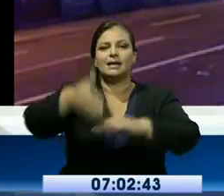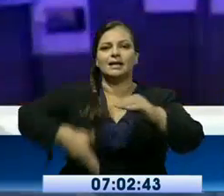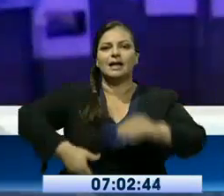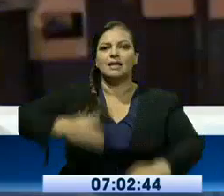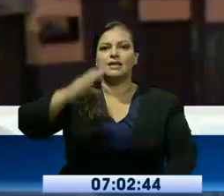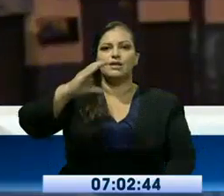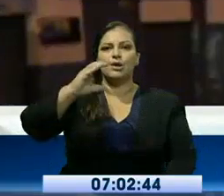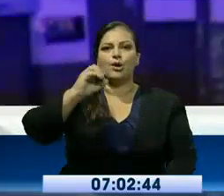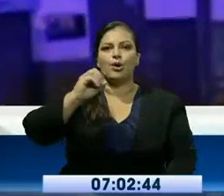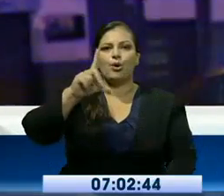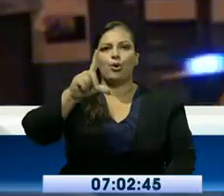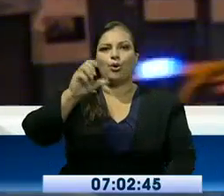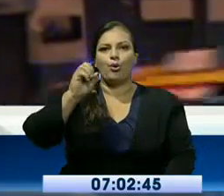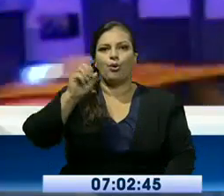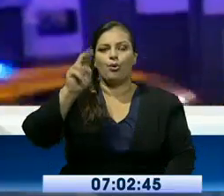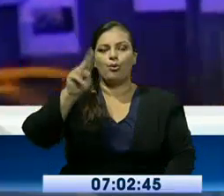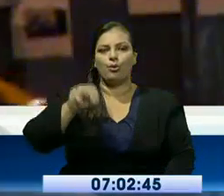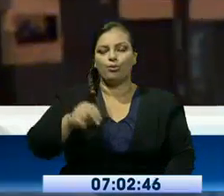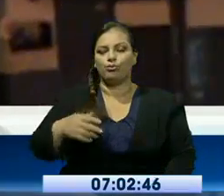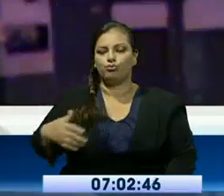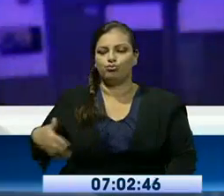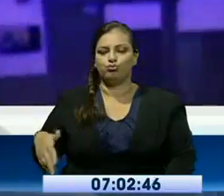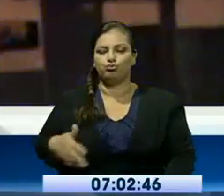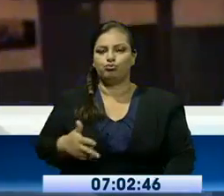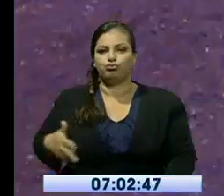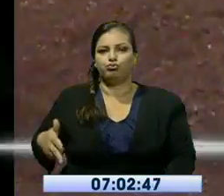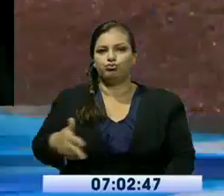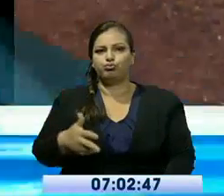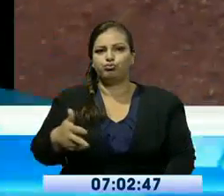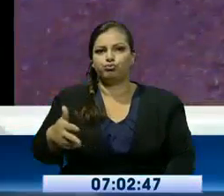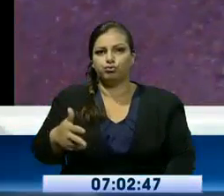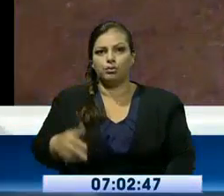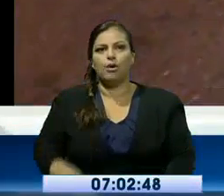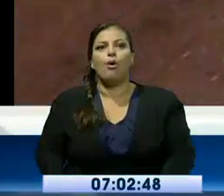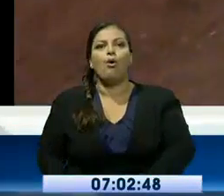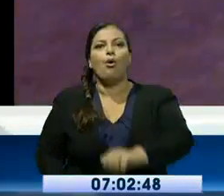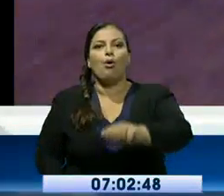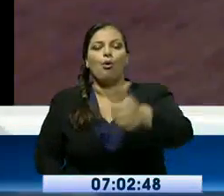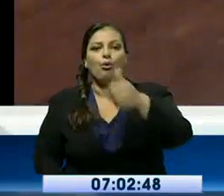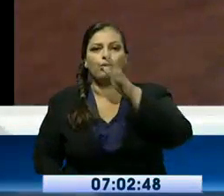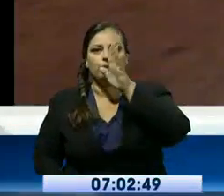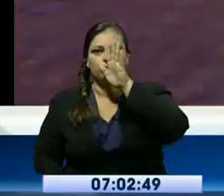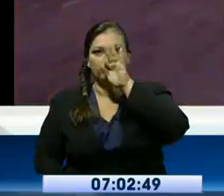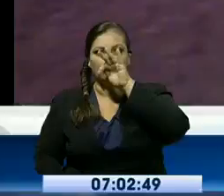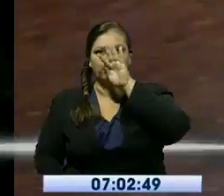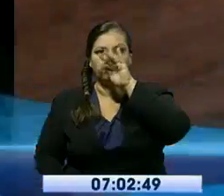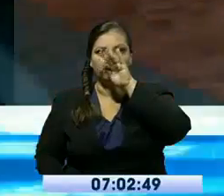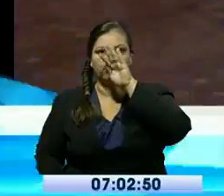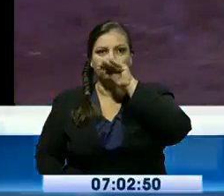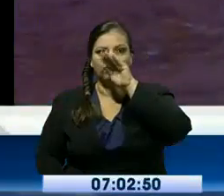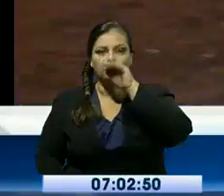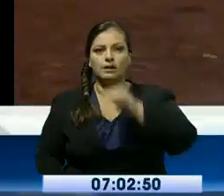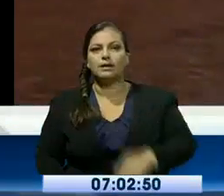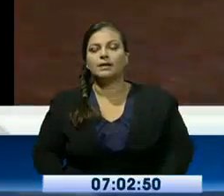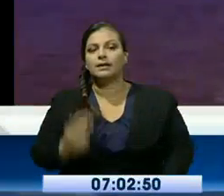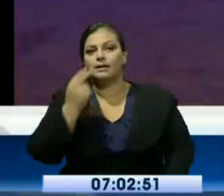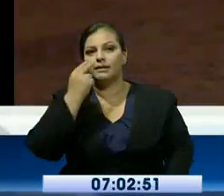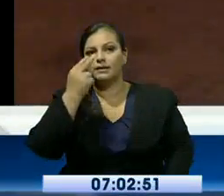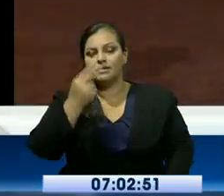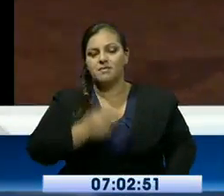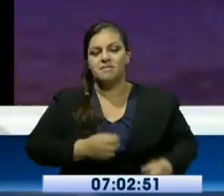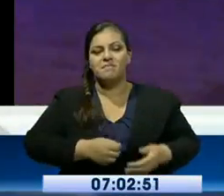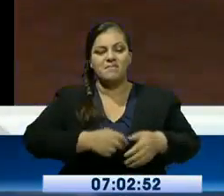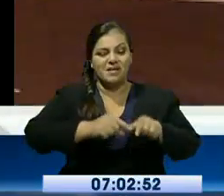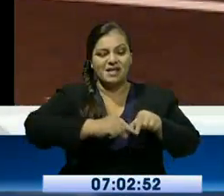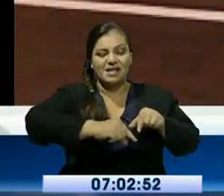urbe obviamente el compañero el conductor que tiene que estando que es ahí ubicado para salvarguardar lo que la vida de